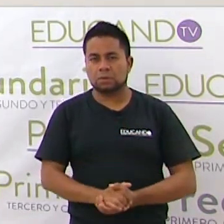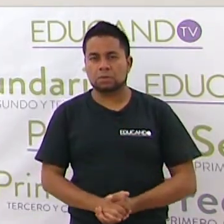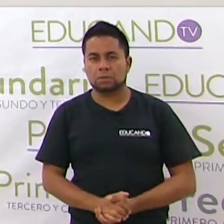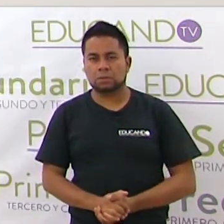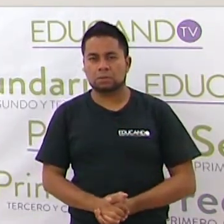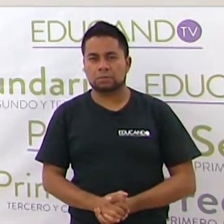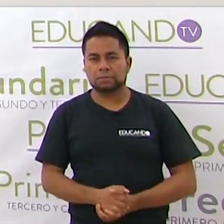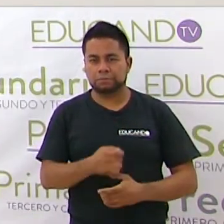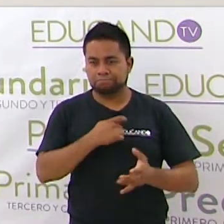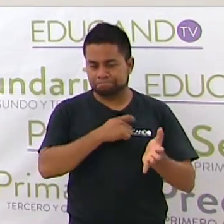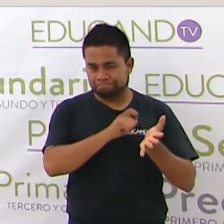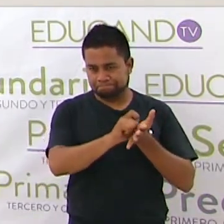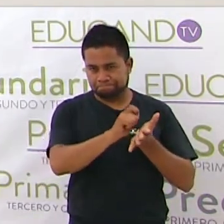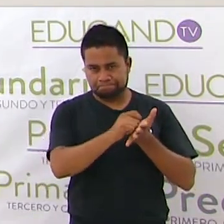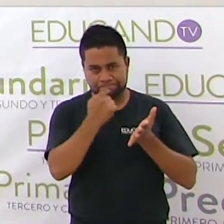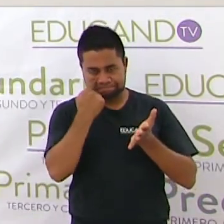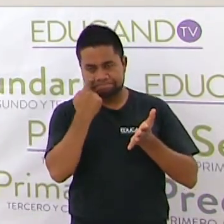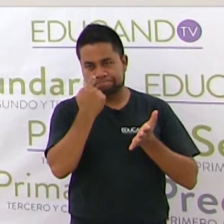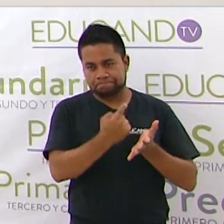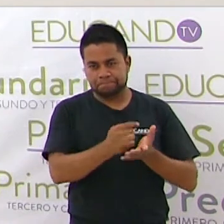este número,